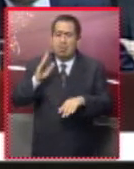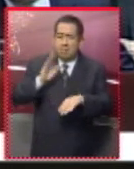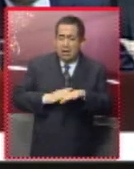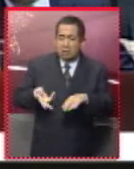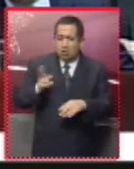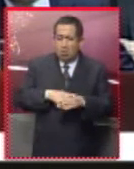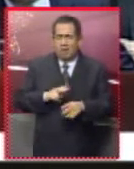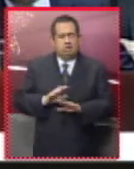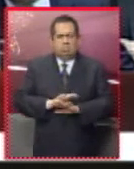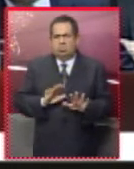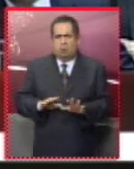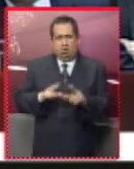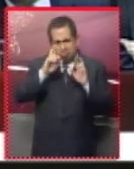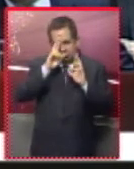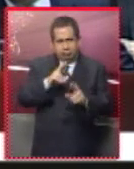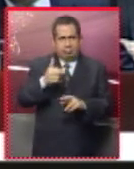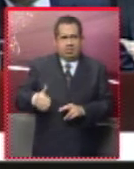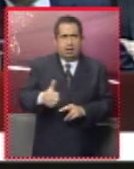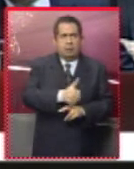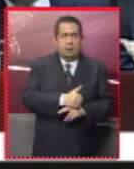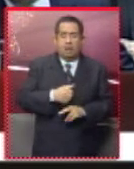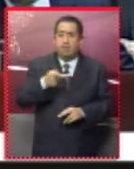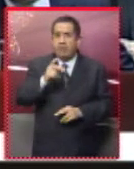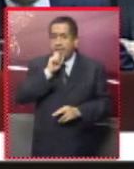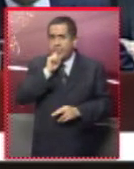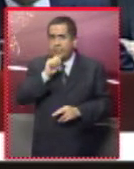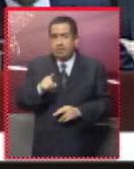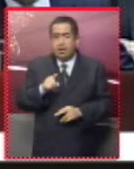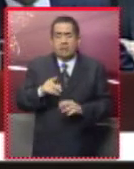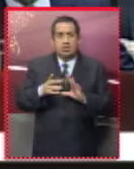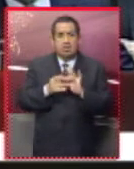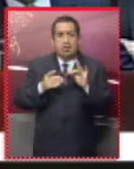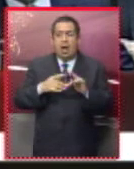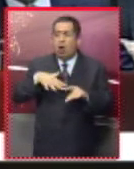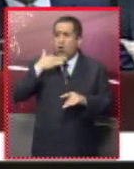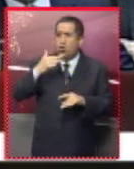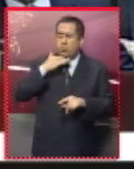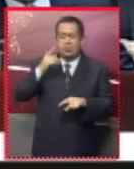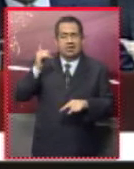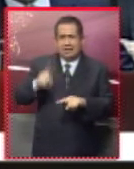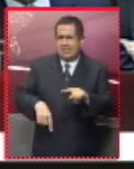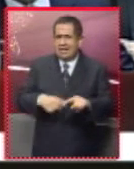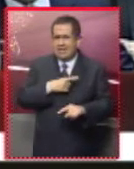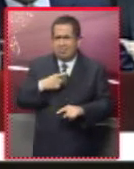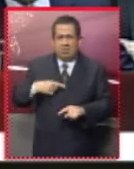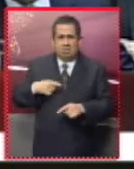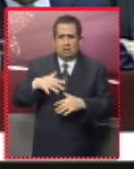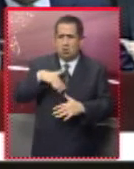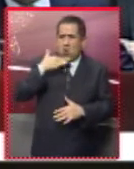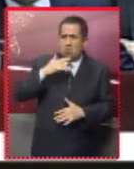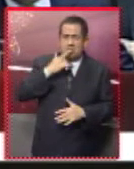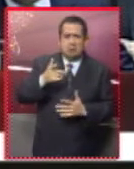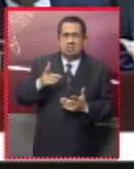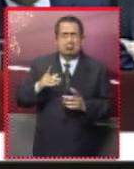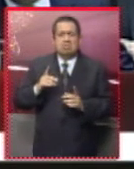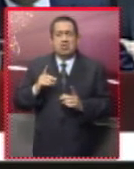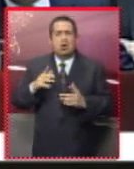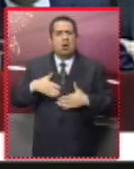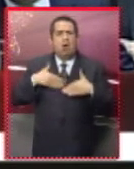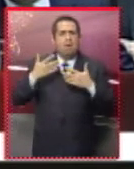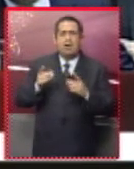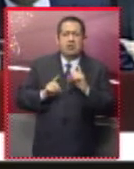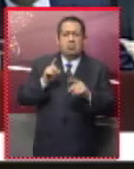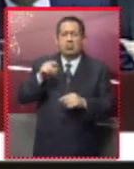fundamental. Pero también alejar el fantasma de la corrupción que tanto ha desprestigiado a los diputados.